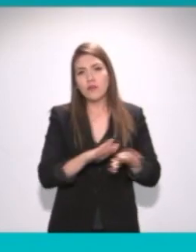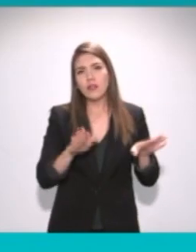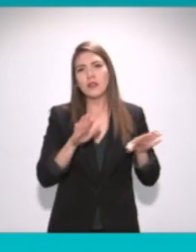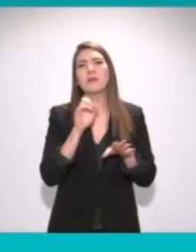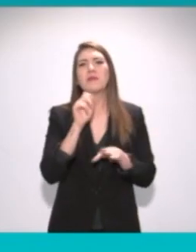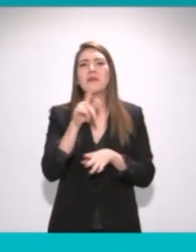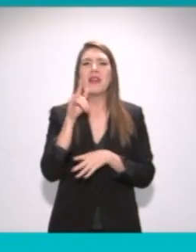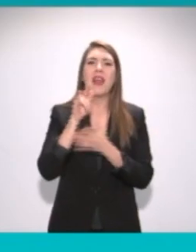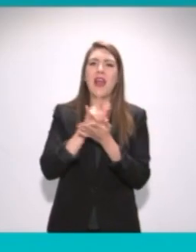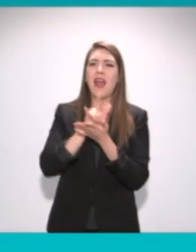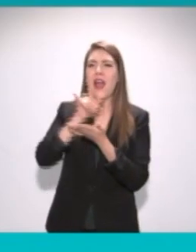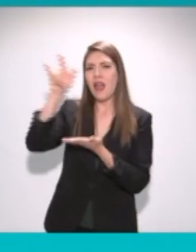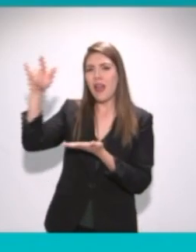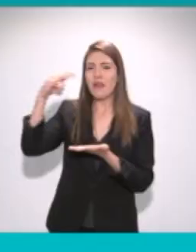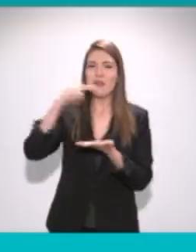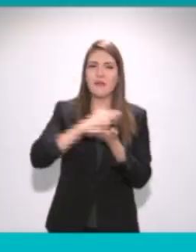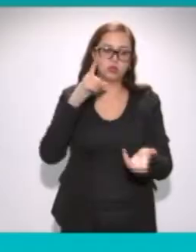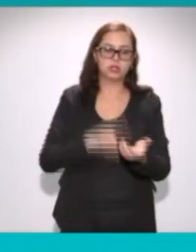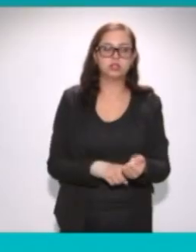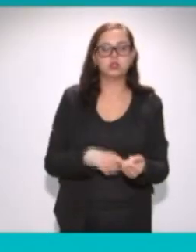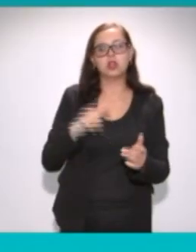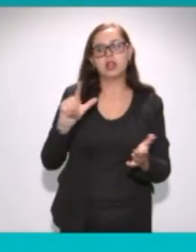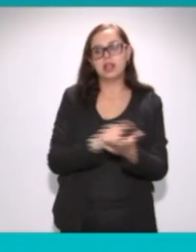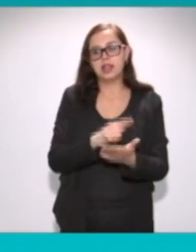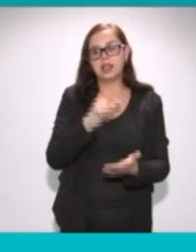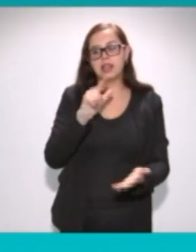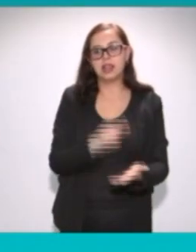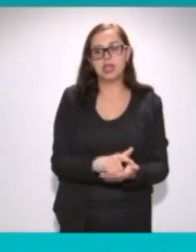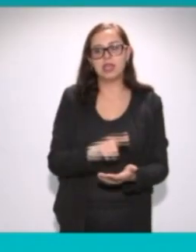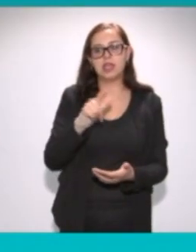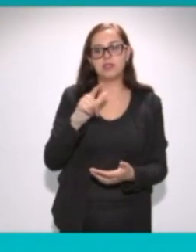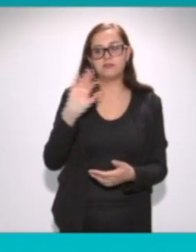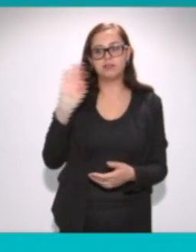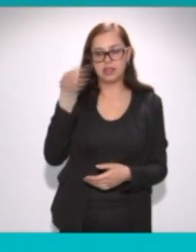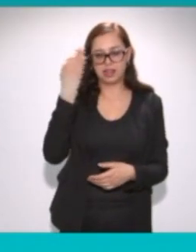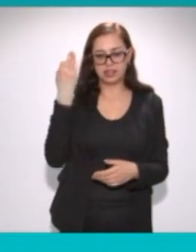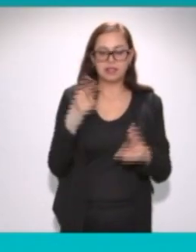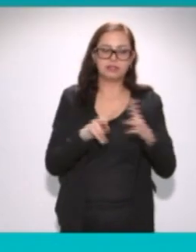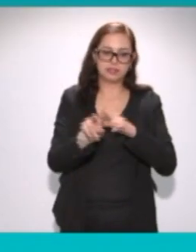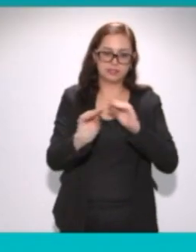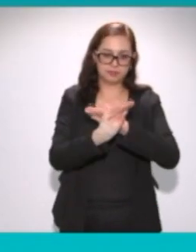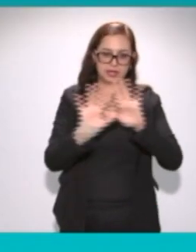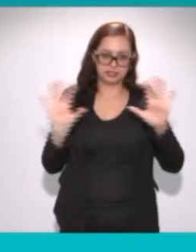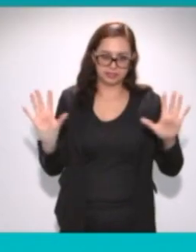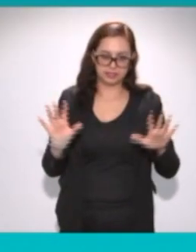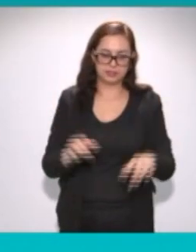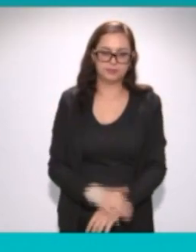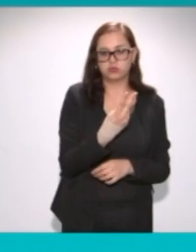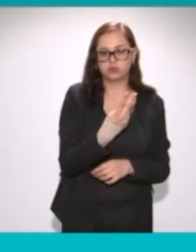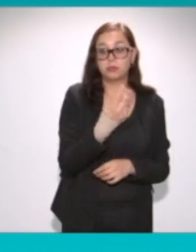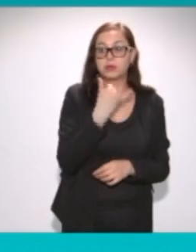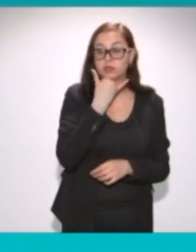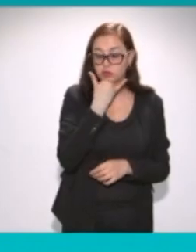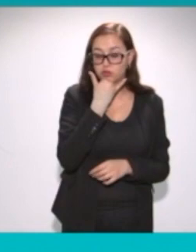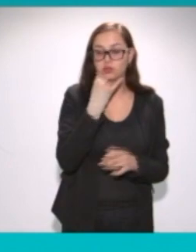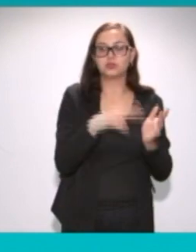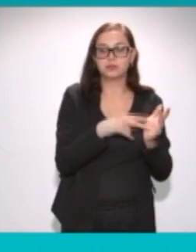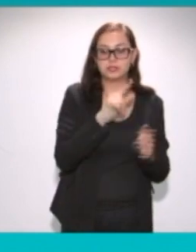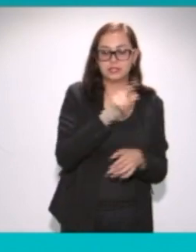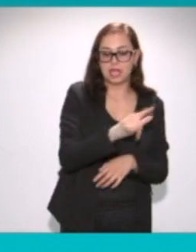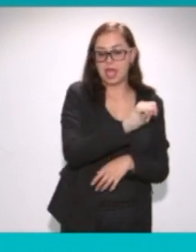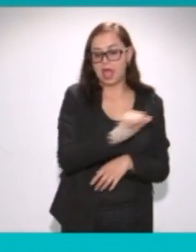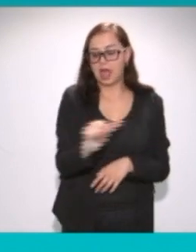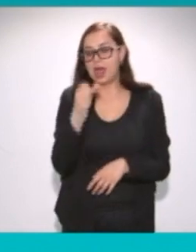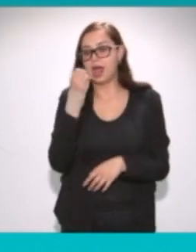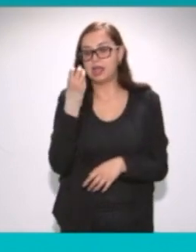de la información en sus archivos, únicamente localizó una bitácora del helicóptero con matrícula XC-LNR, correspondiente al periodo